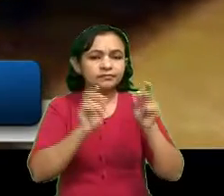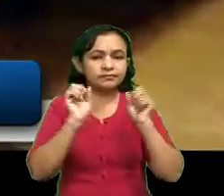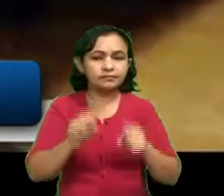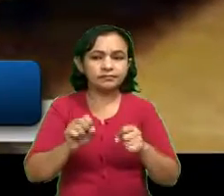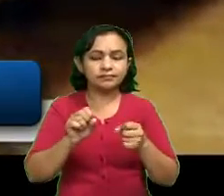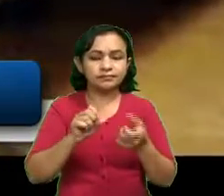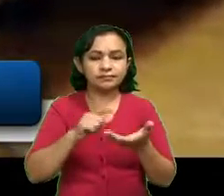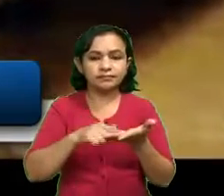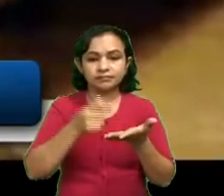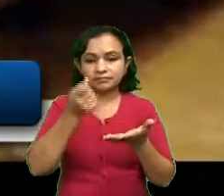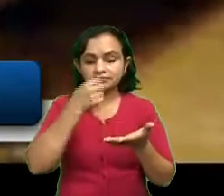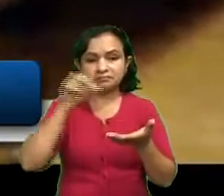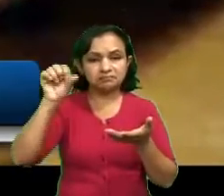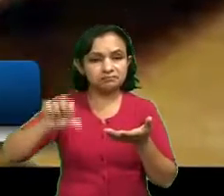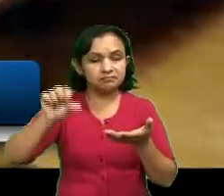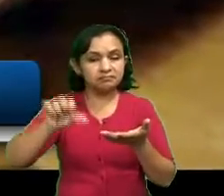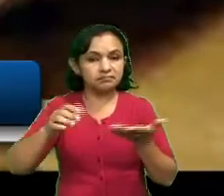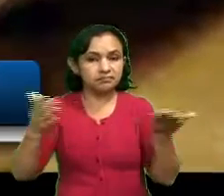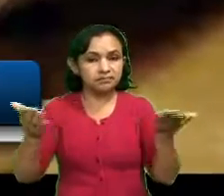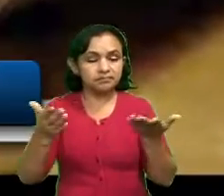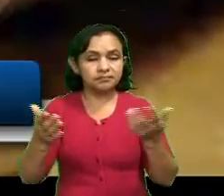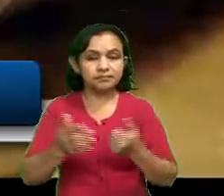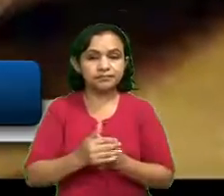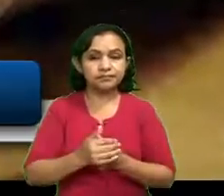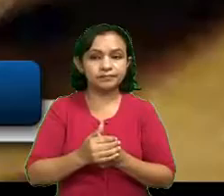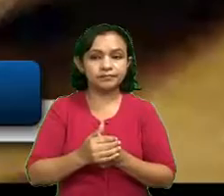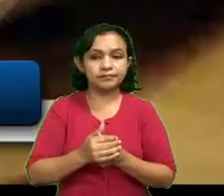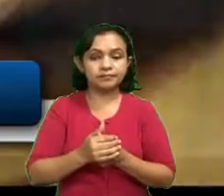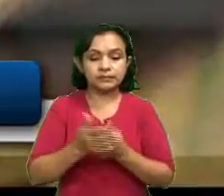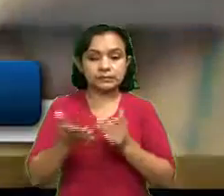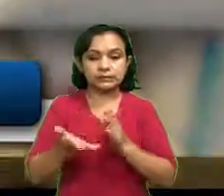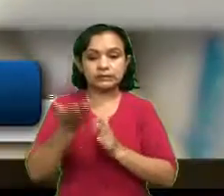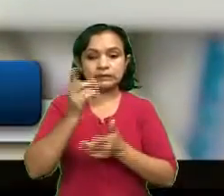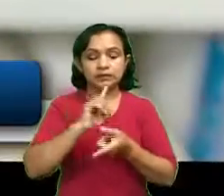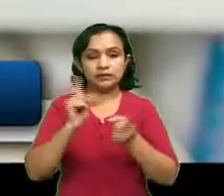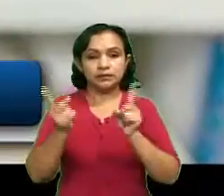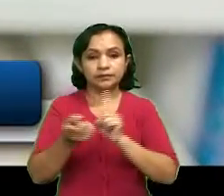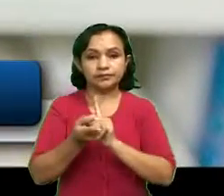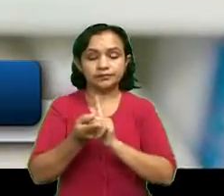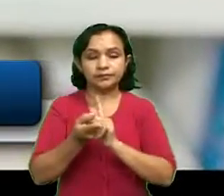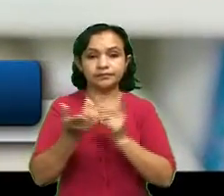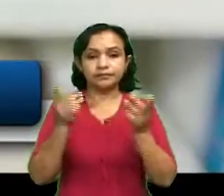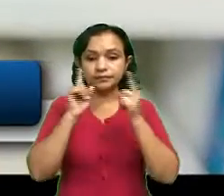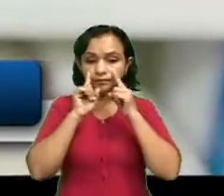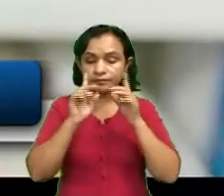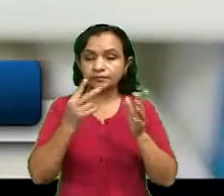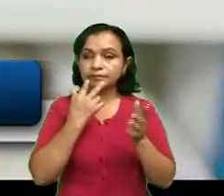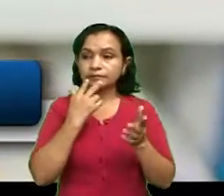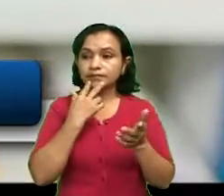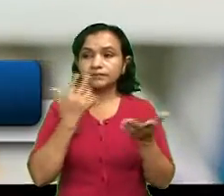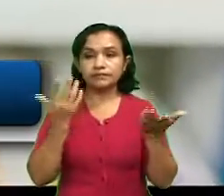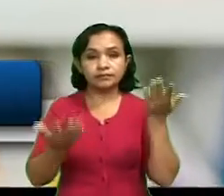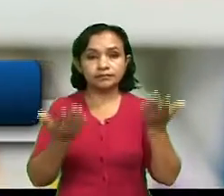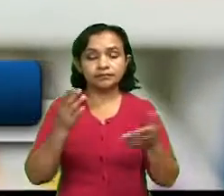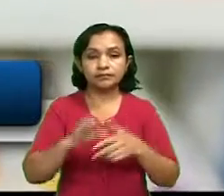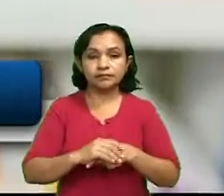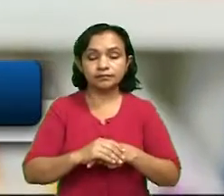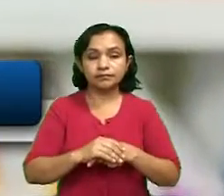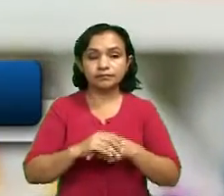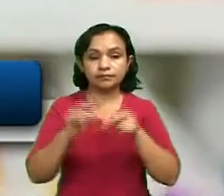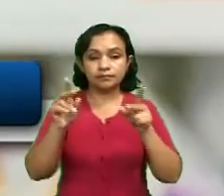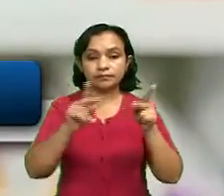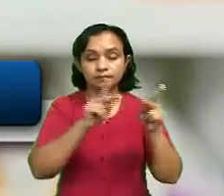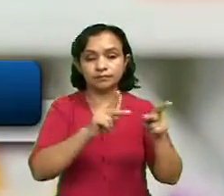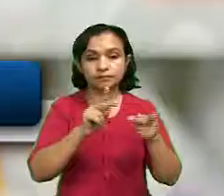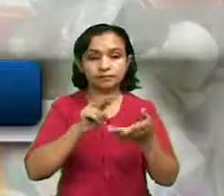si toma un medicamento vencido o si toma un medicamento alterado, no bien preservado? Bueno, la mayoría de los